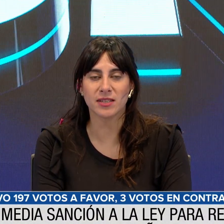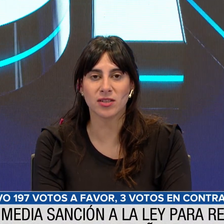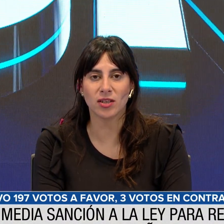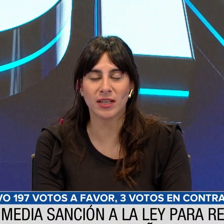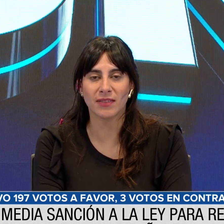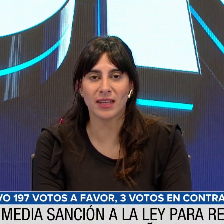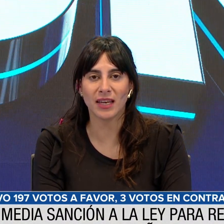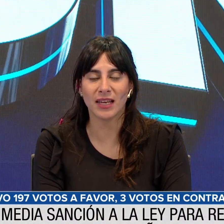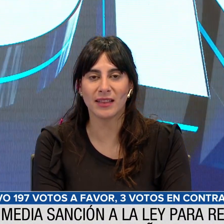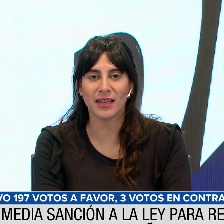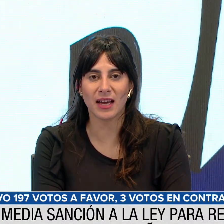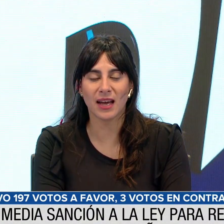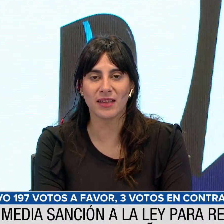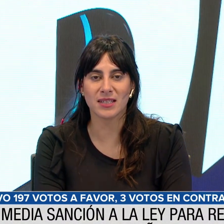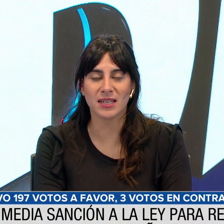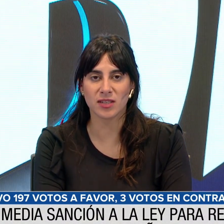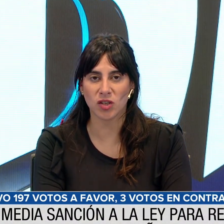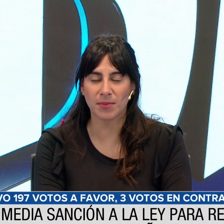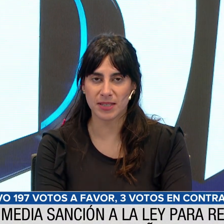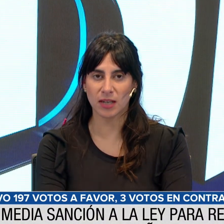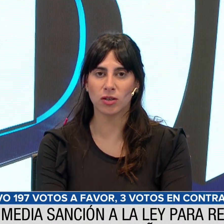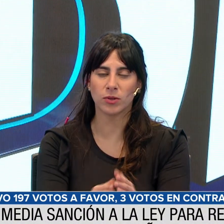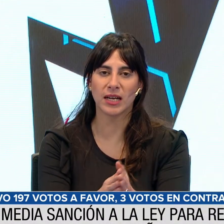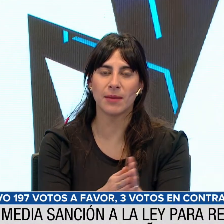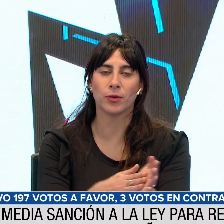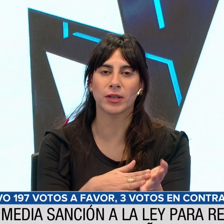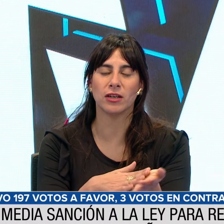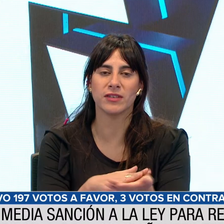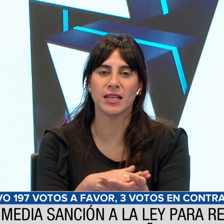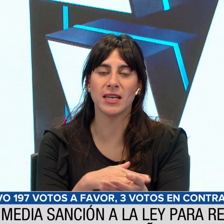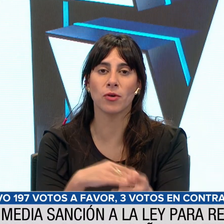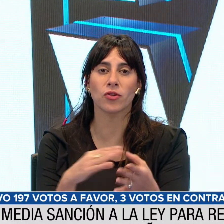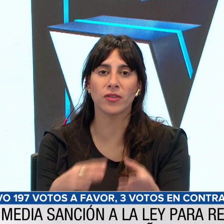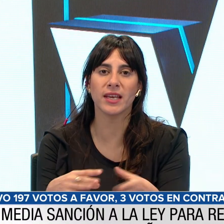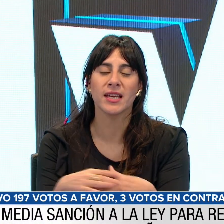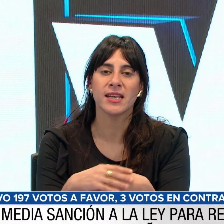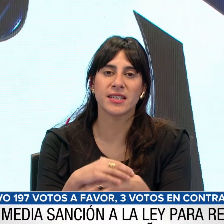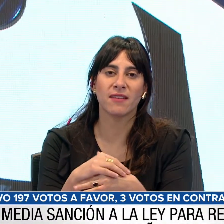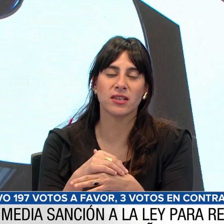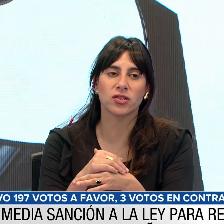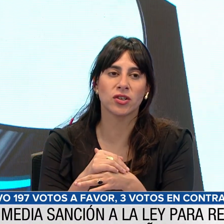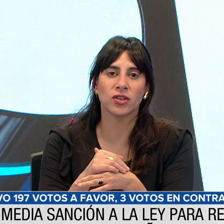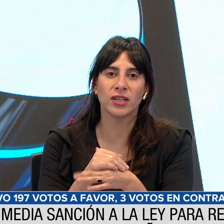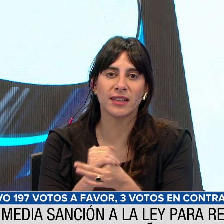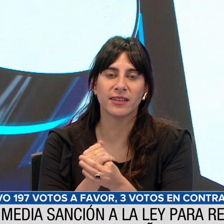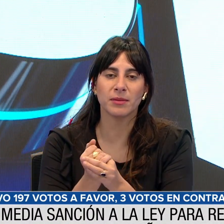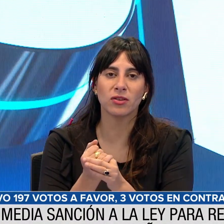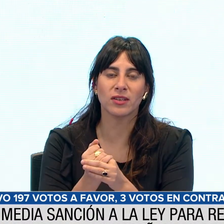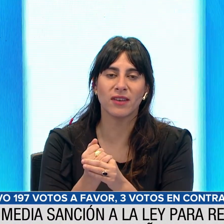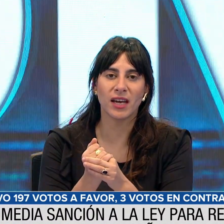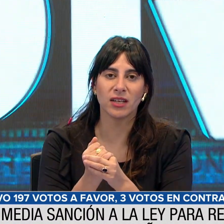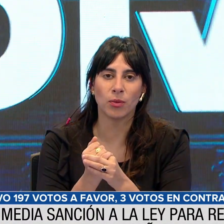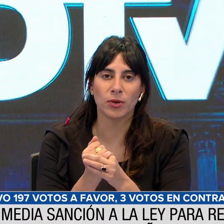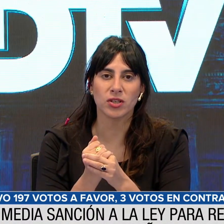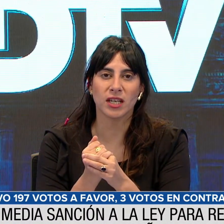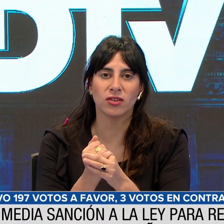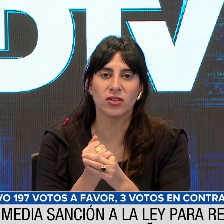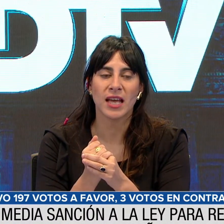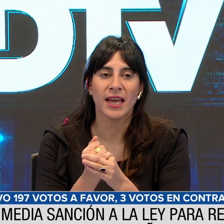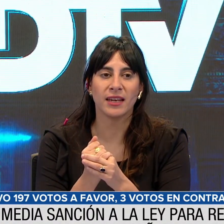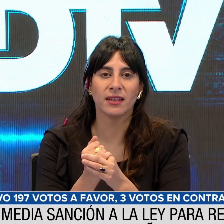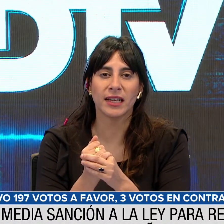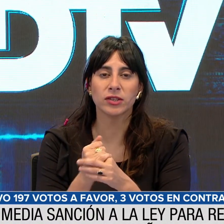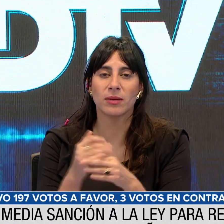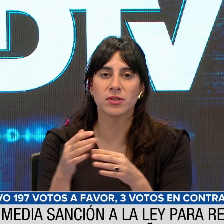dejó la sesión del día de ayer, sesión especial convocada por el oficialismo, donde se avanzó con el tratamiento de varios